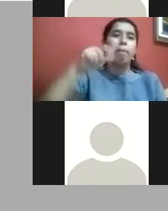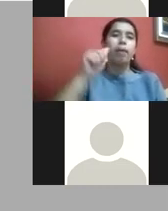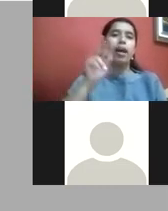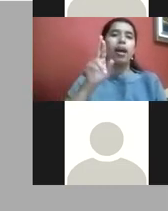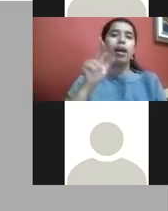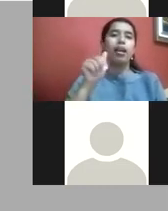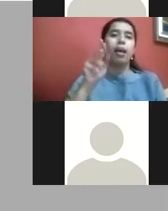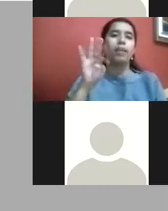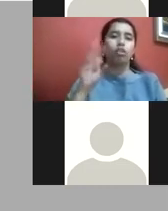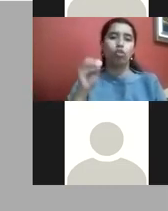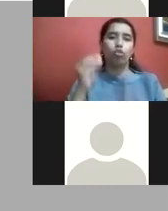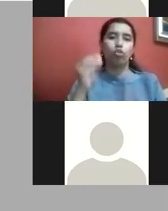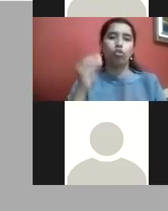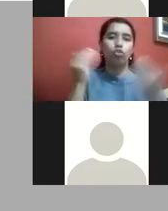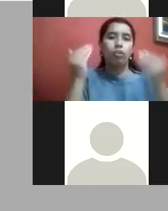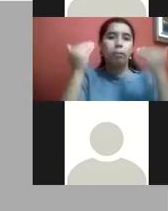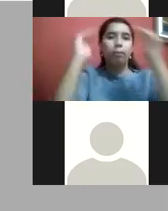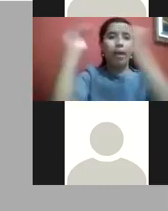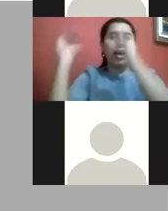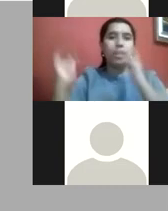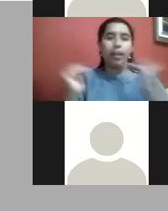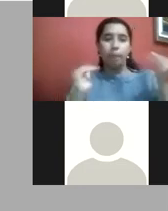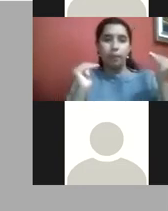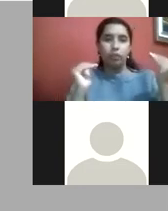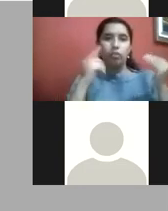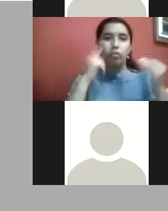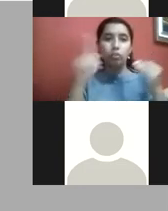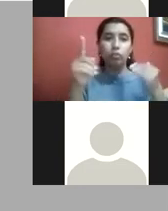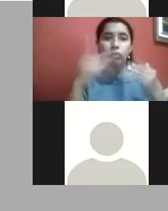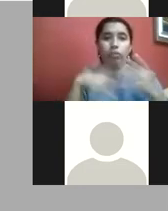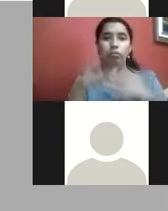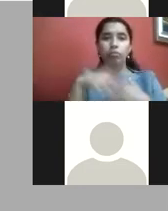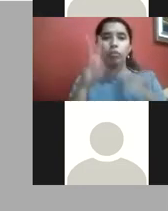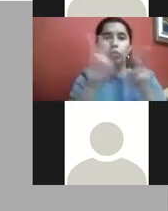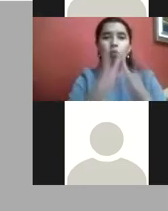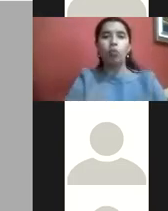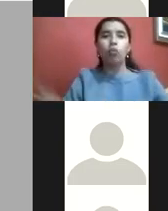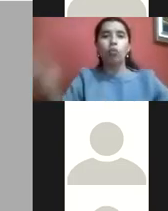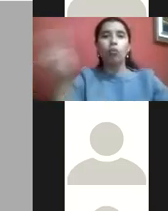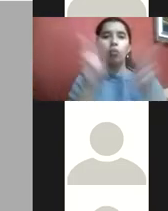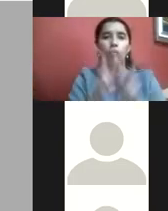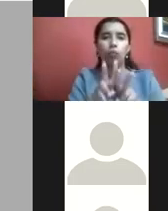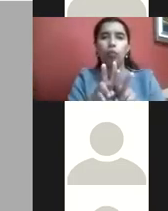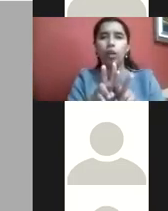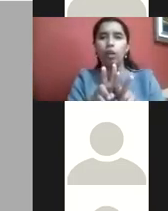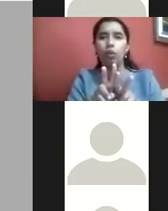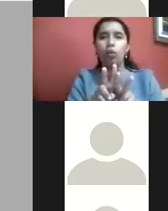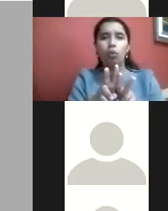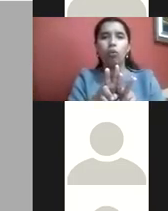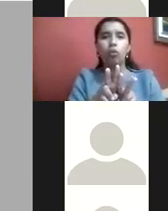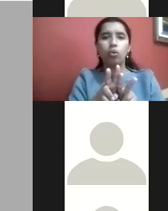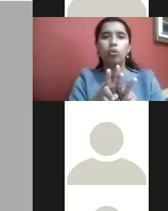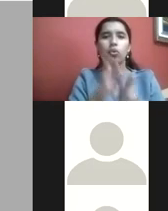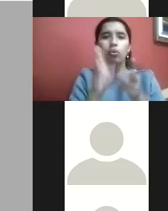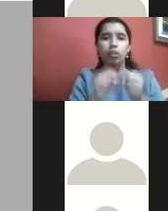a partir de los datos de la muestra y proporciona un valor acerca del parámetro. Entonces, recordemos que